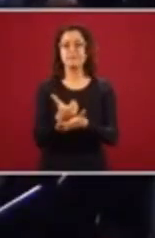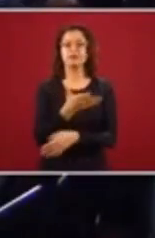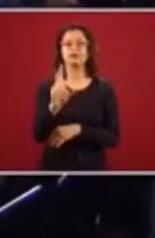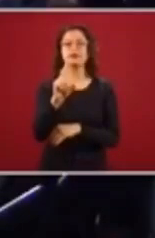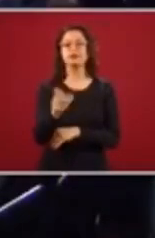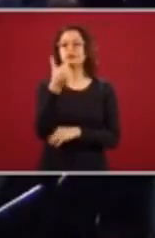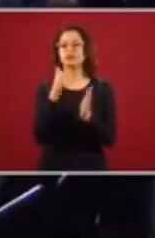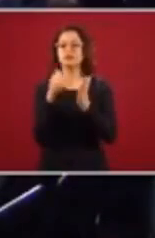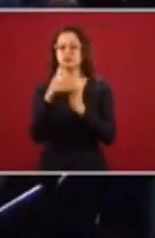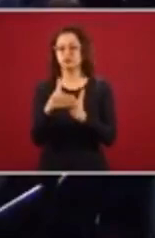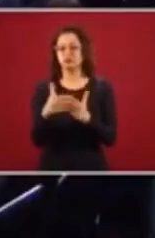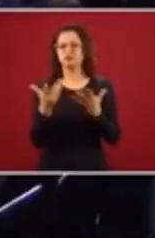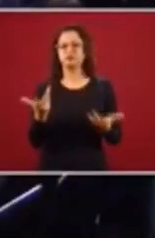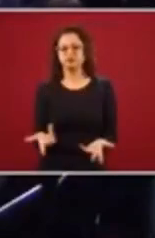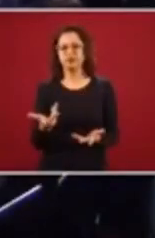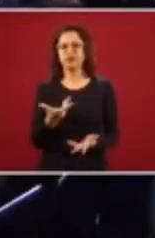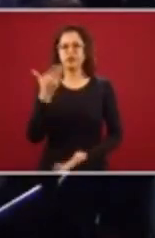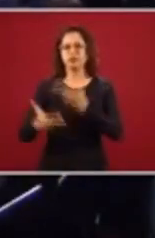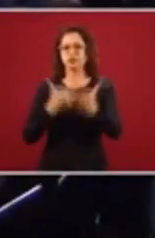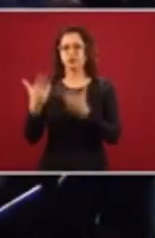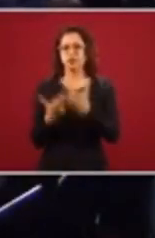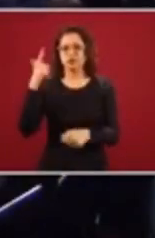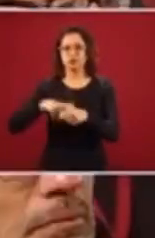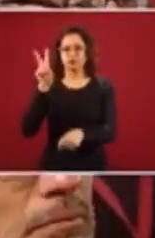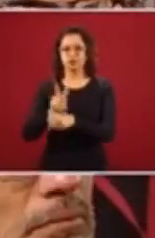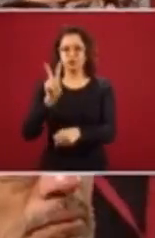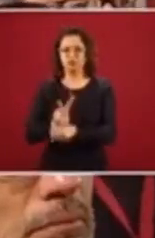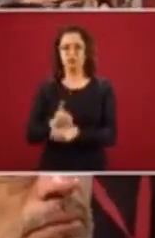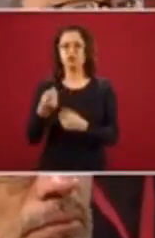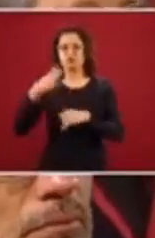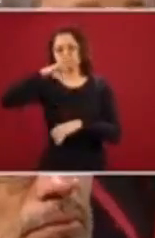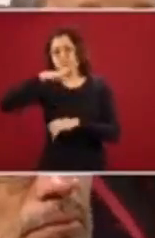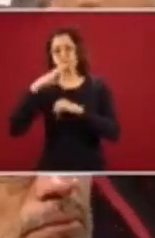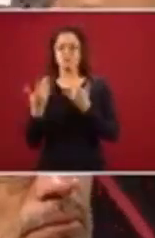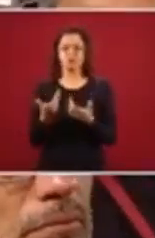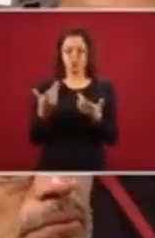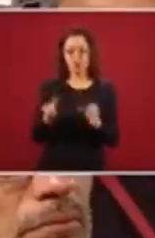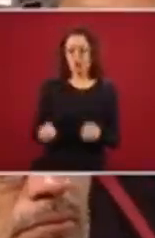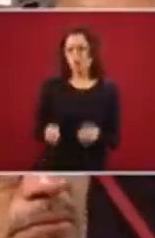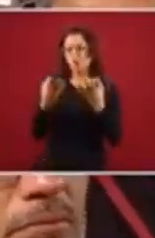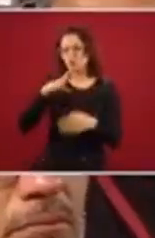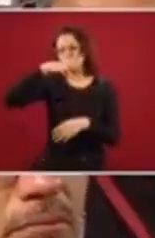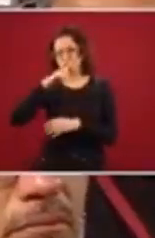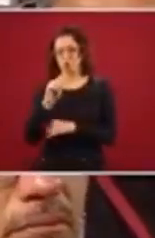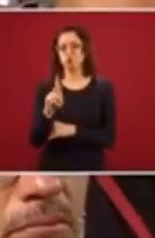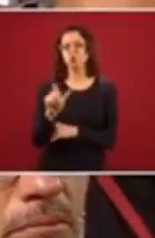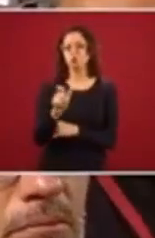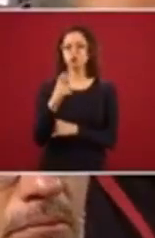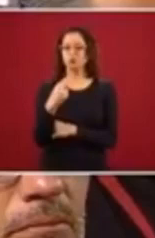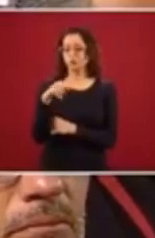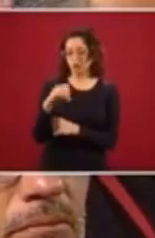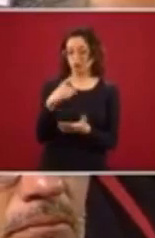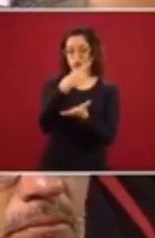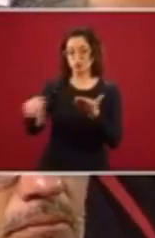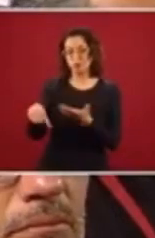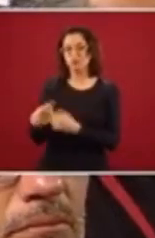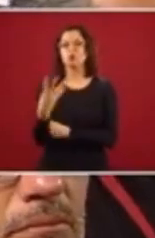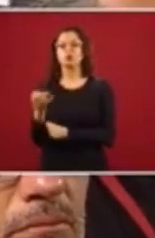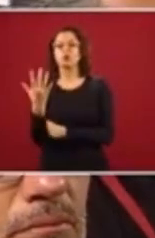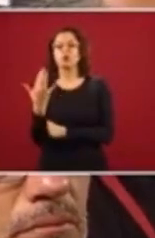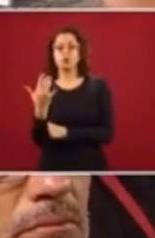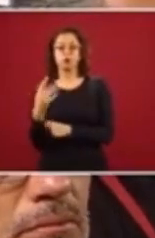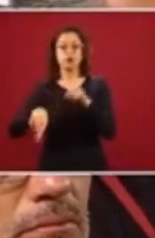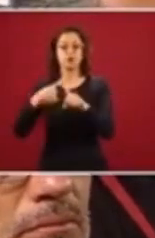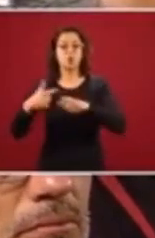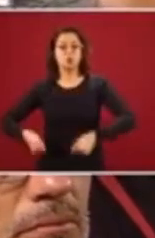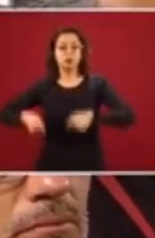36 millones. De acuerdo con el Servicio Nacional de Inspección y Certificación de Semillas, el costo de variedad de maíz tuxpeño, que es el que se adquirió, es de 450